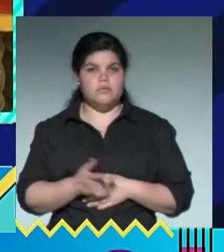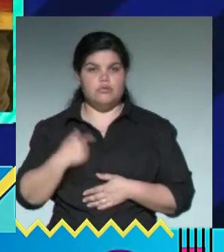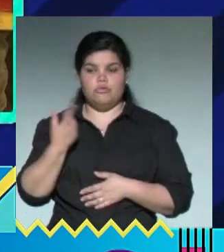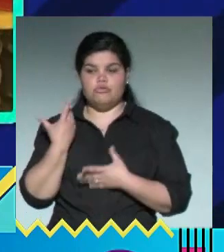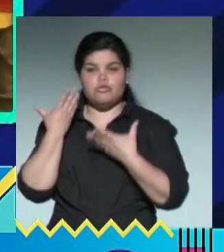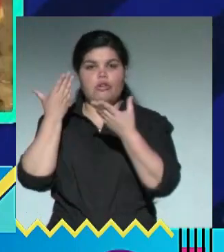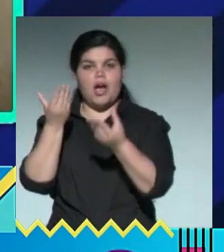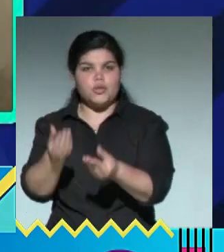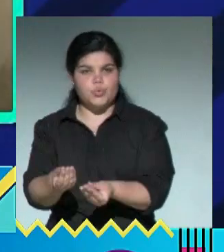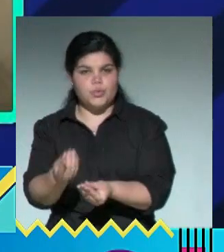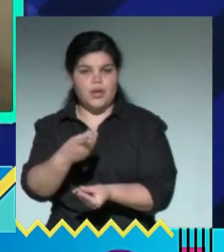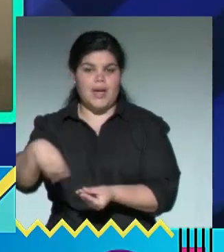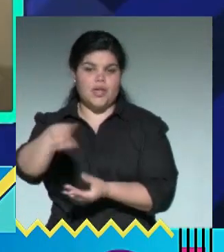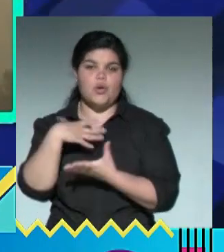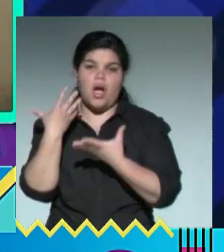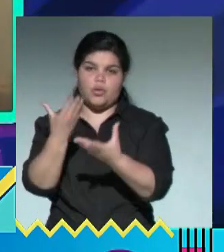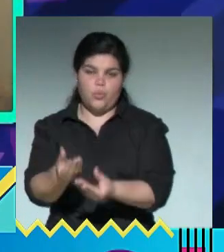colaboración a ellos.